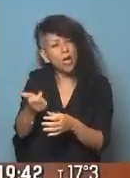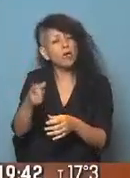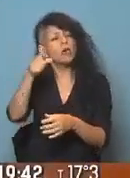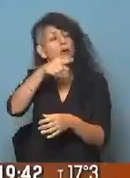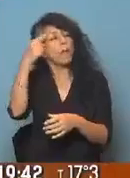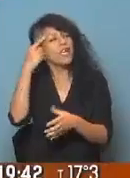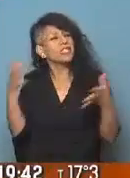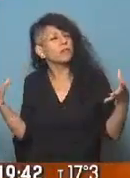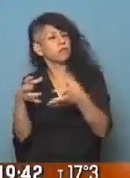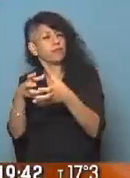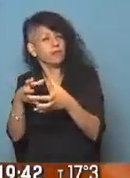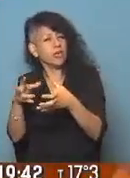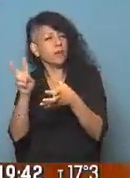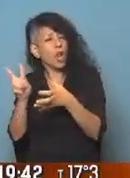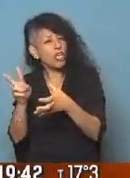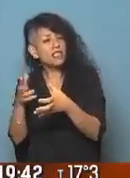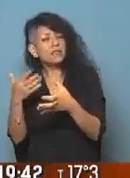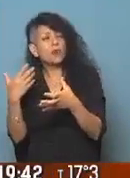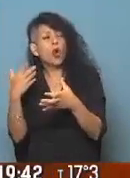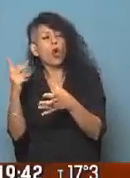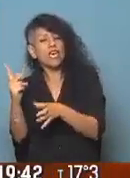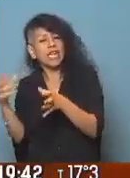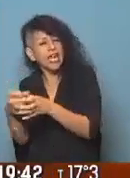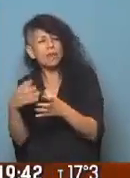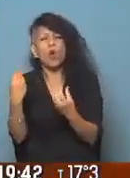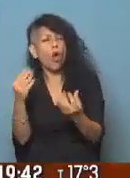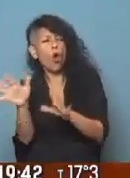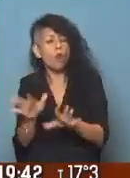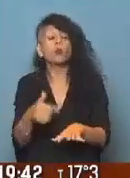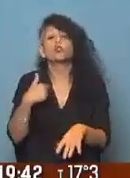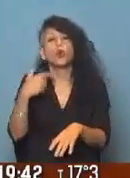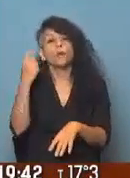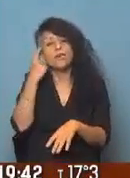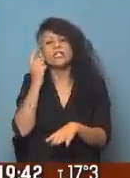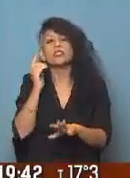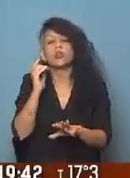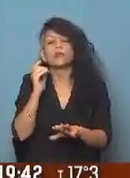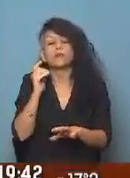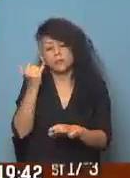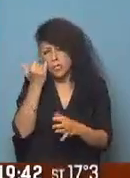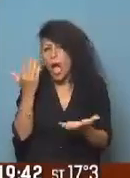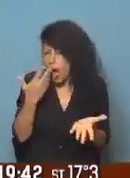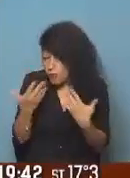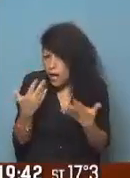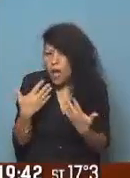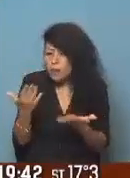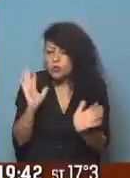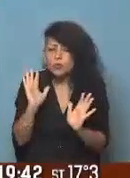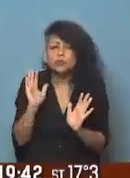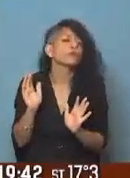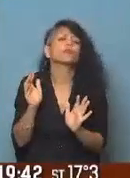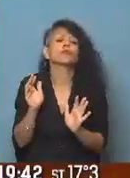un lado y ustedes por otro? Mira, yo sigo pensando, y eso está hablado y está planteado entre no